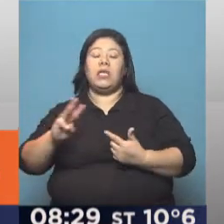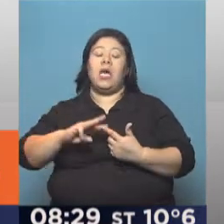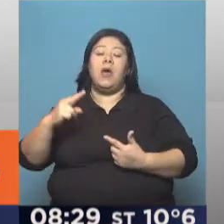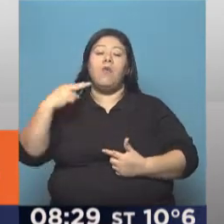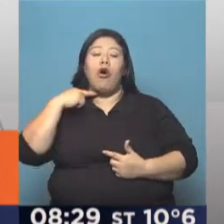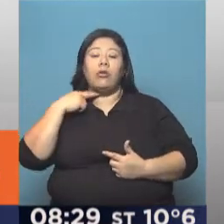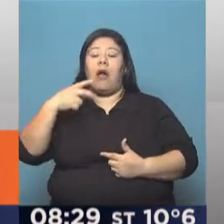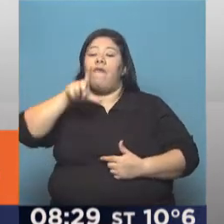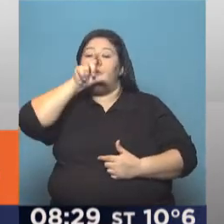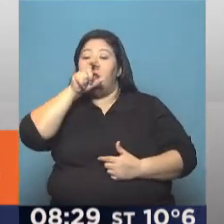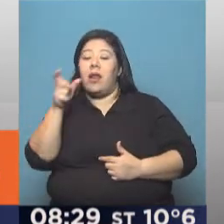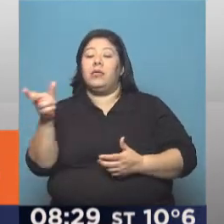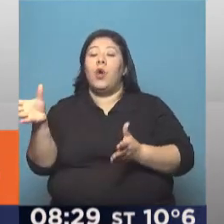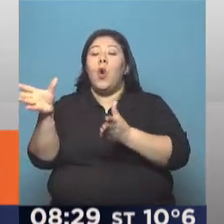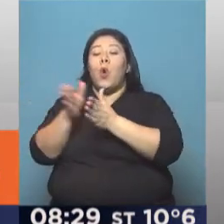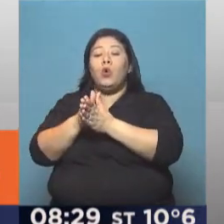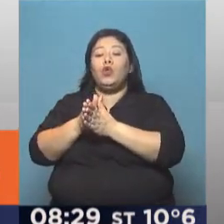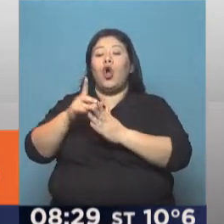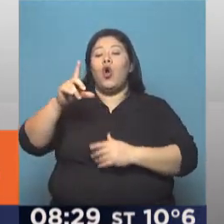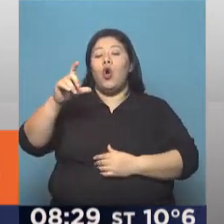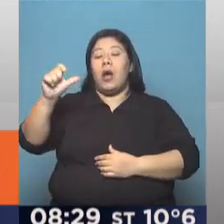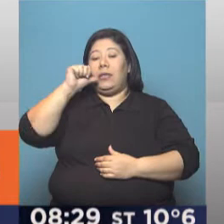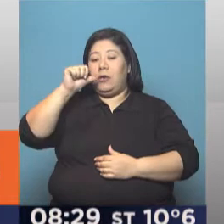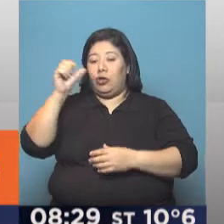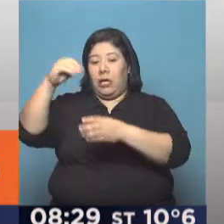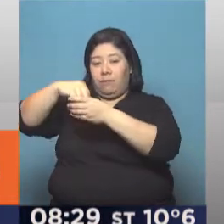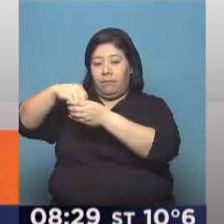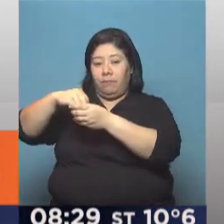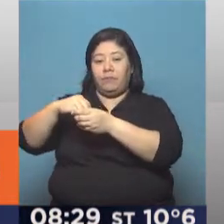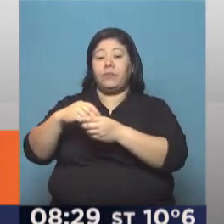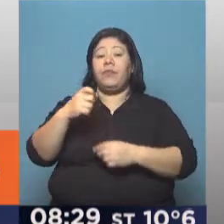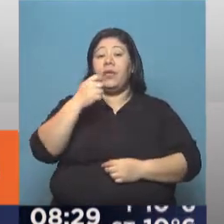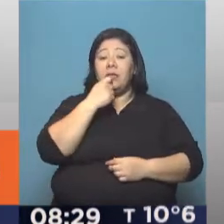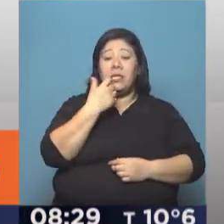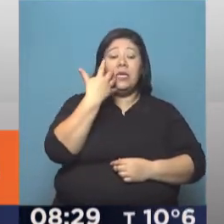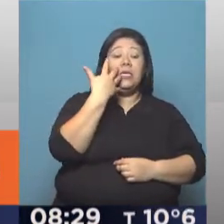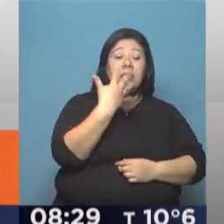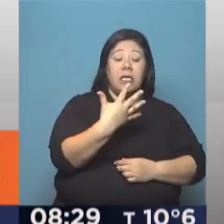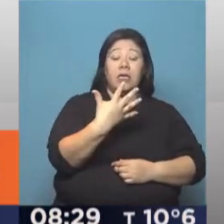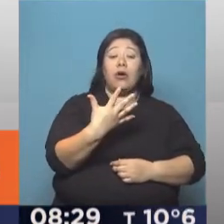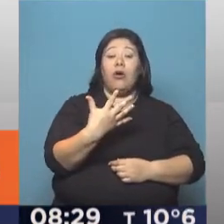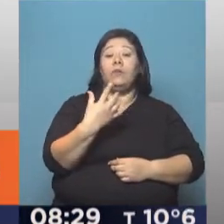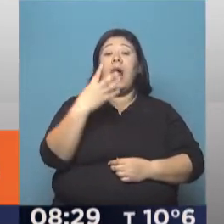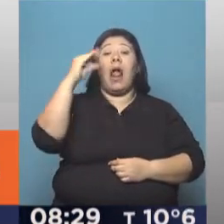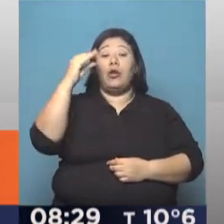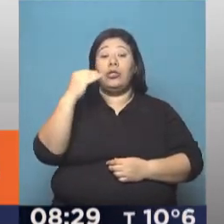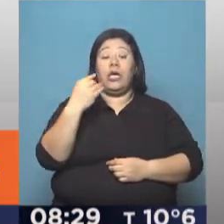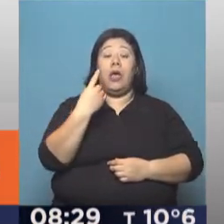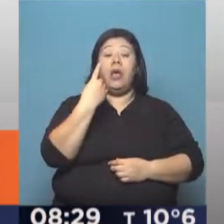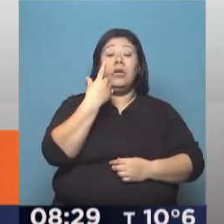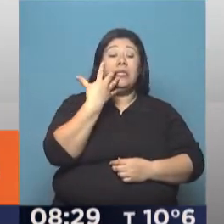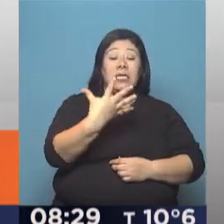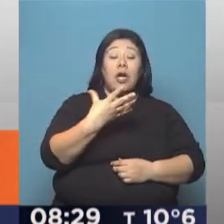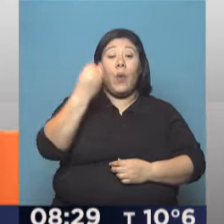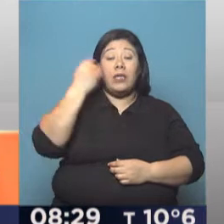fernet, con gaseosa. Se considera que el consumo de 5 unidades o más en una misma noche implica